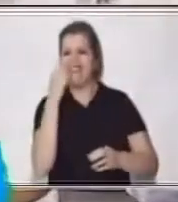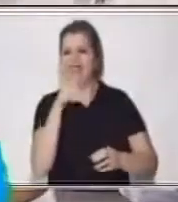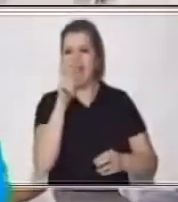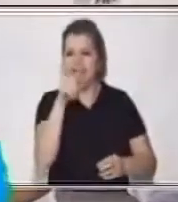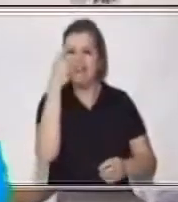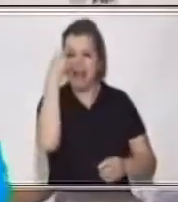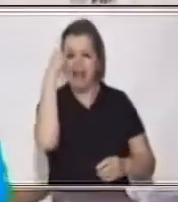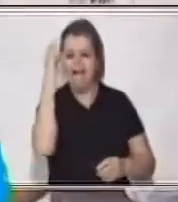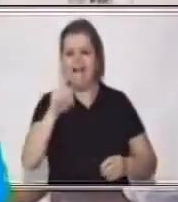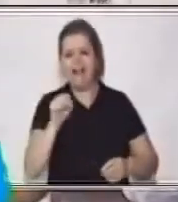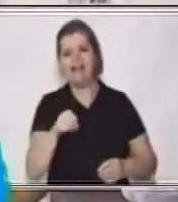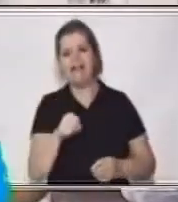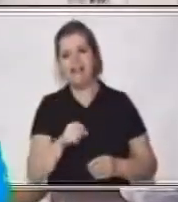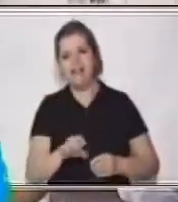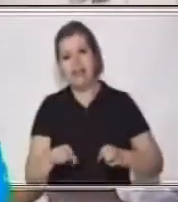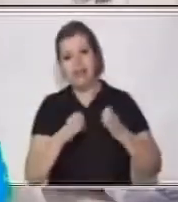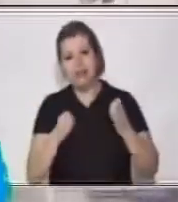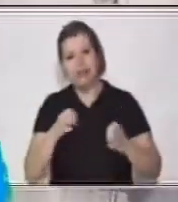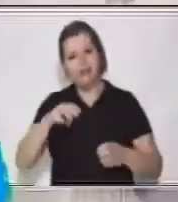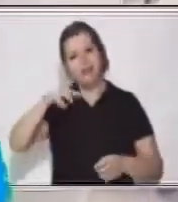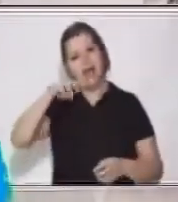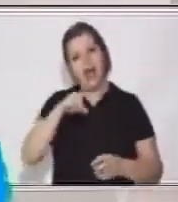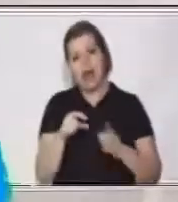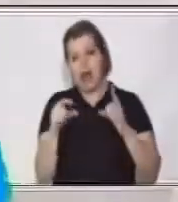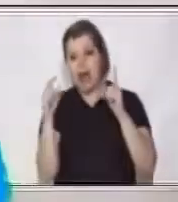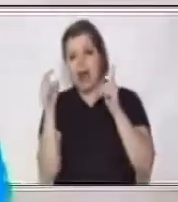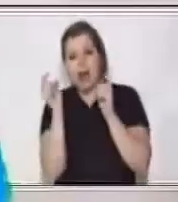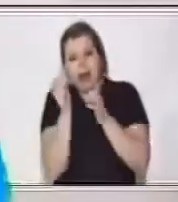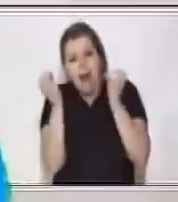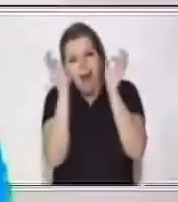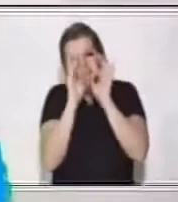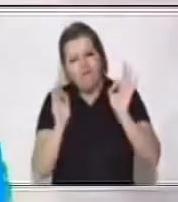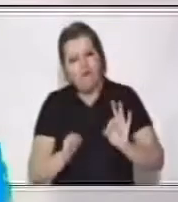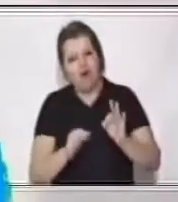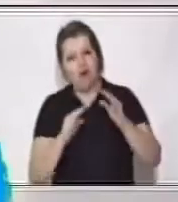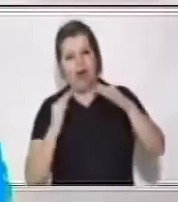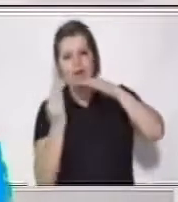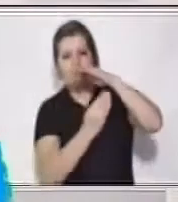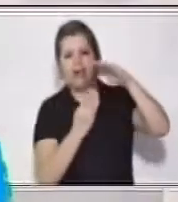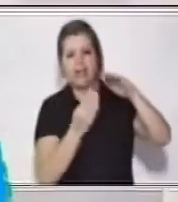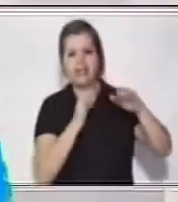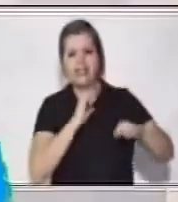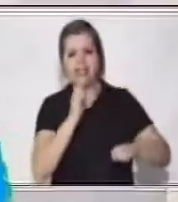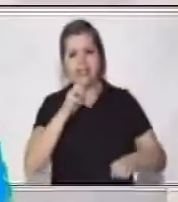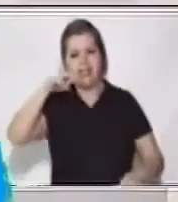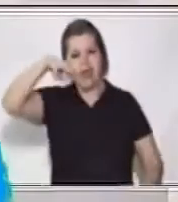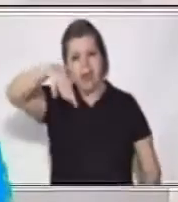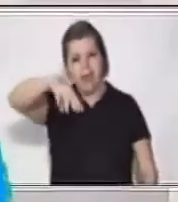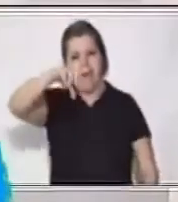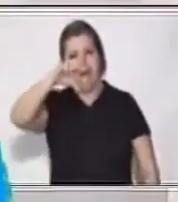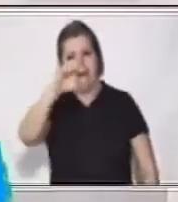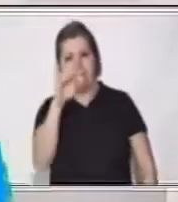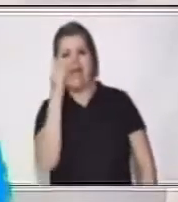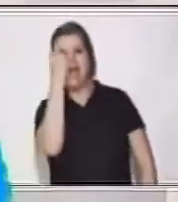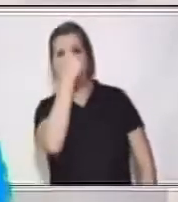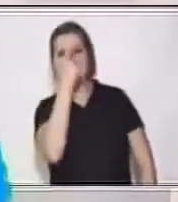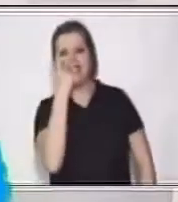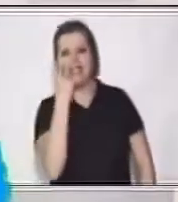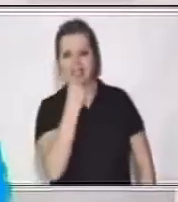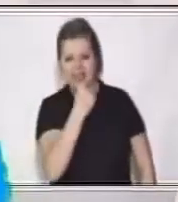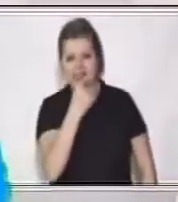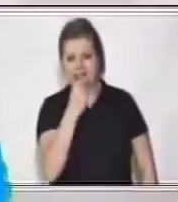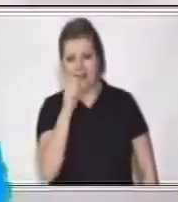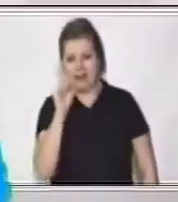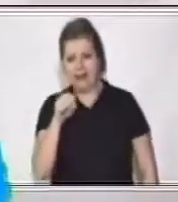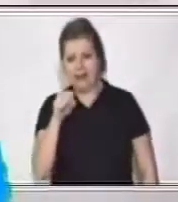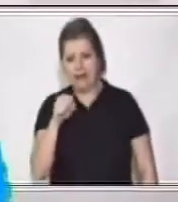vamos a colocar de esta forma. Para colocar nosotros morfema base y acortarlo, podemos realizarlo con